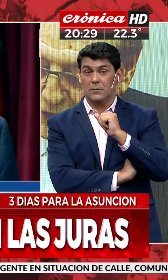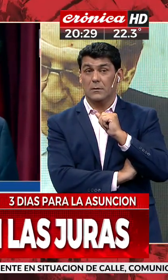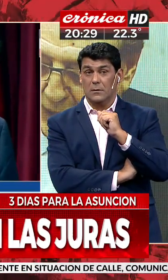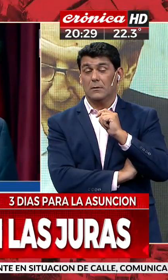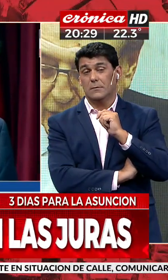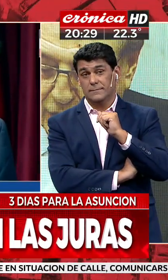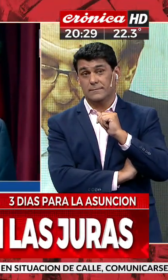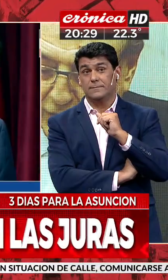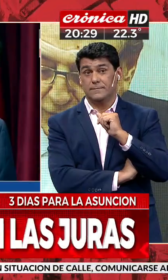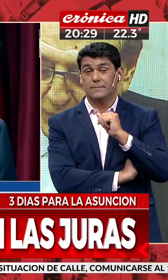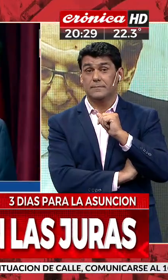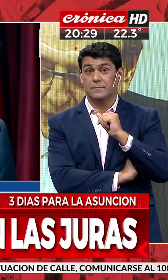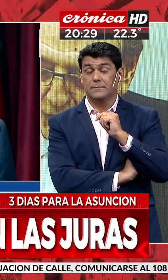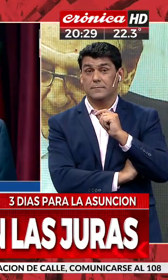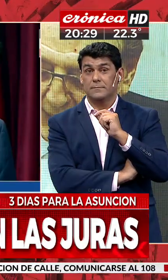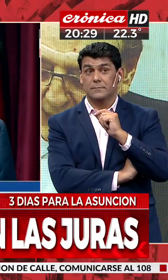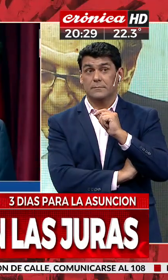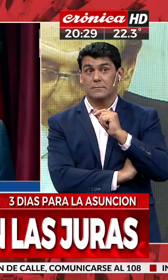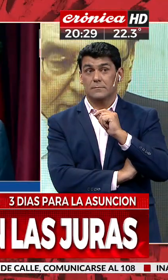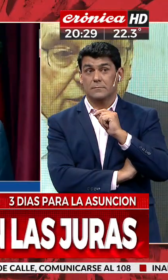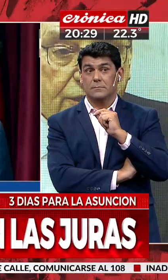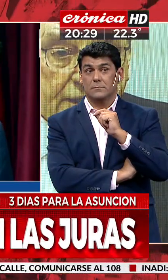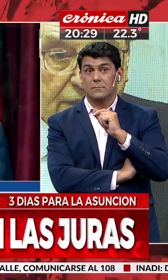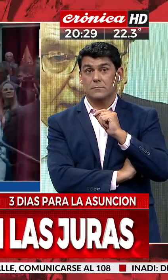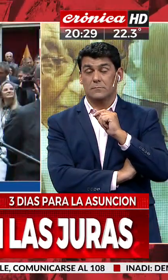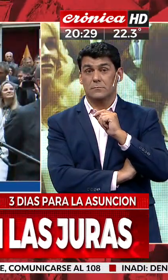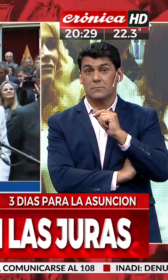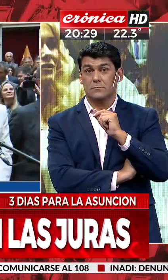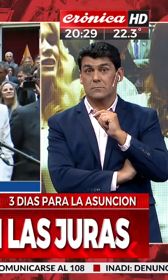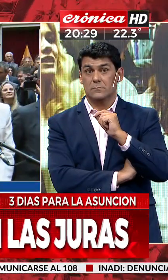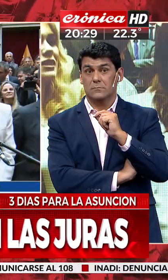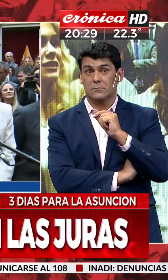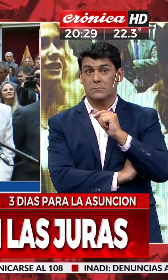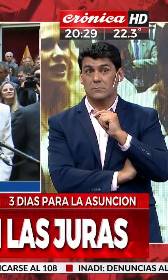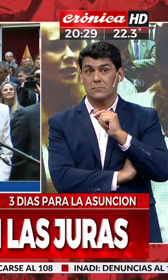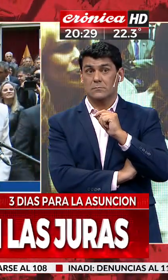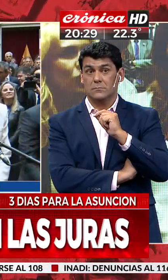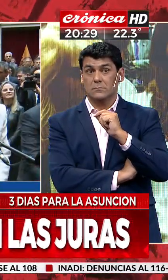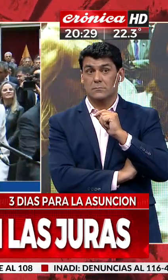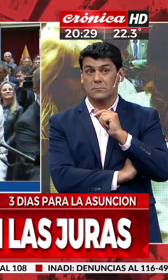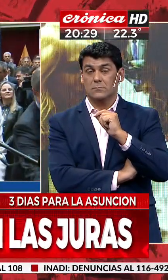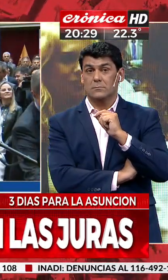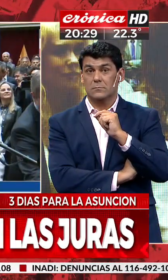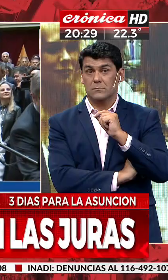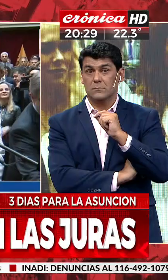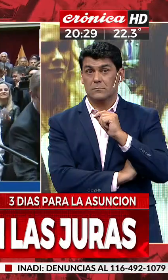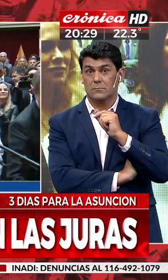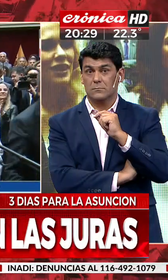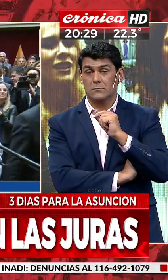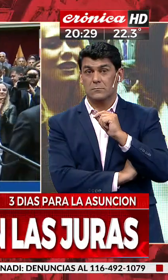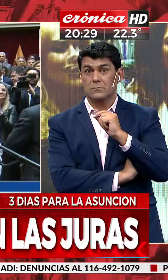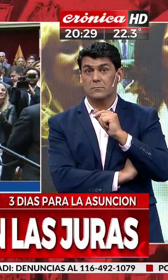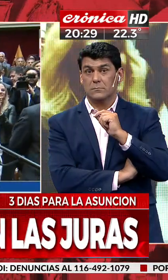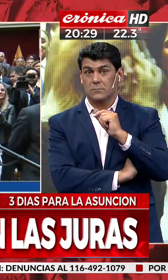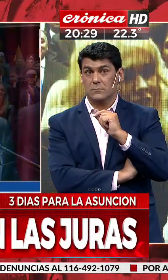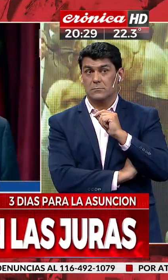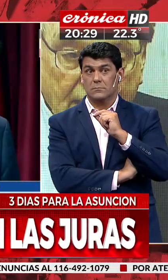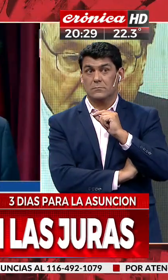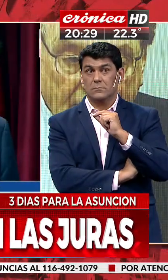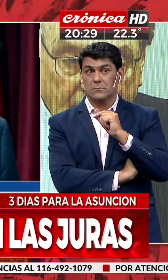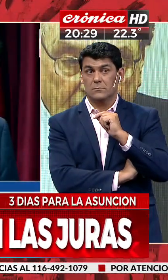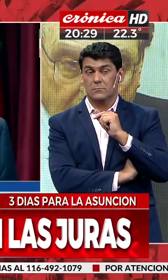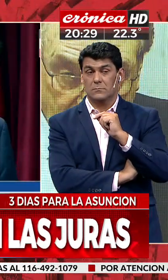de declaraciones que venía diciendo. Va a ser... muy complejo la tarea que tiene Martín Menem. Sospecho que va a requerir la ayuda de técnicos, de gente